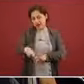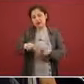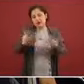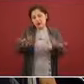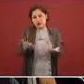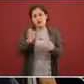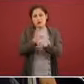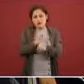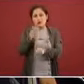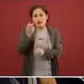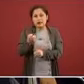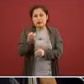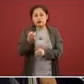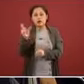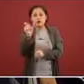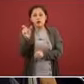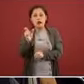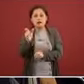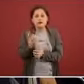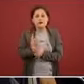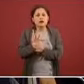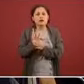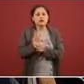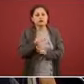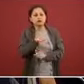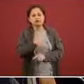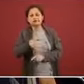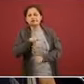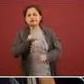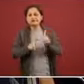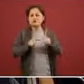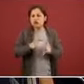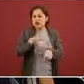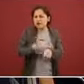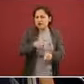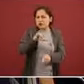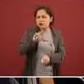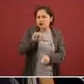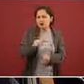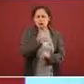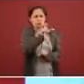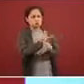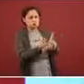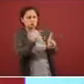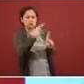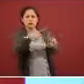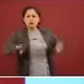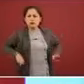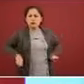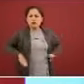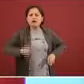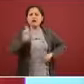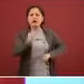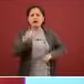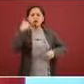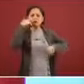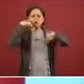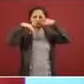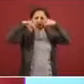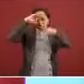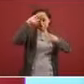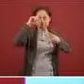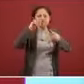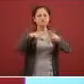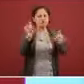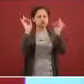COVID sospechoso es una persona de cualquier edad que tiene los síntomas característicos de COVID, fiebre, dolor de garganta, dolor